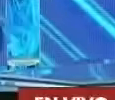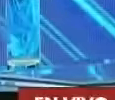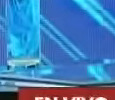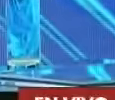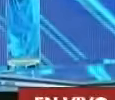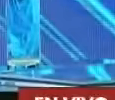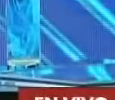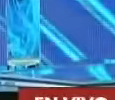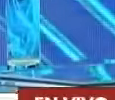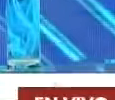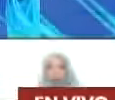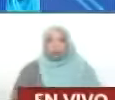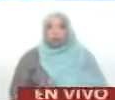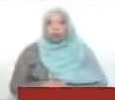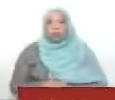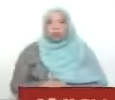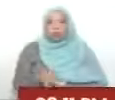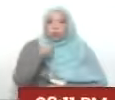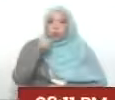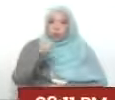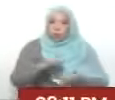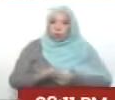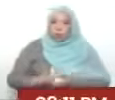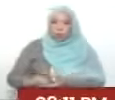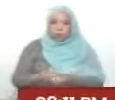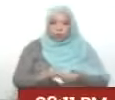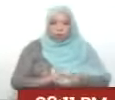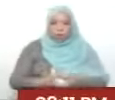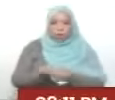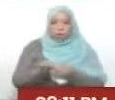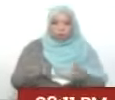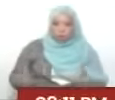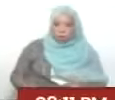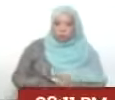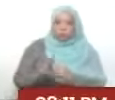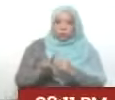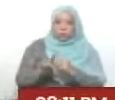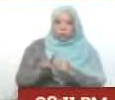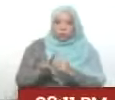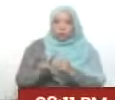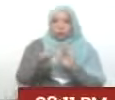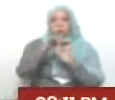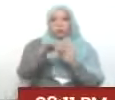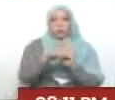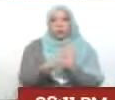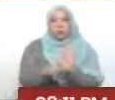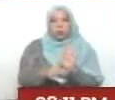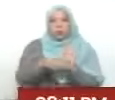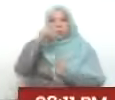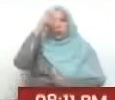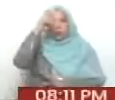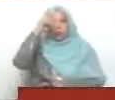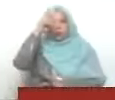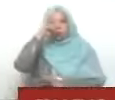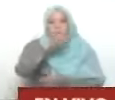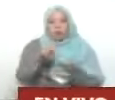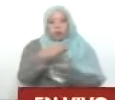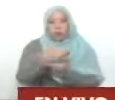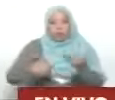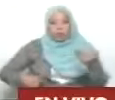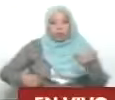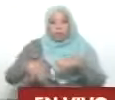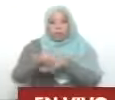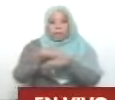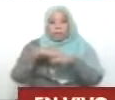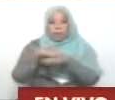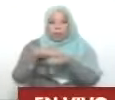Ya yo lo vengo diciendo, en Trujillo me lo encontré. Entonces le di instrucciones directas a Delcy y al ministro de Comercio para